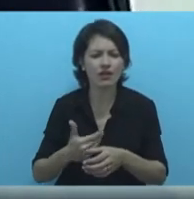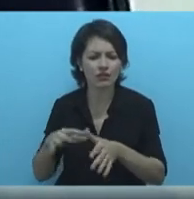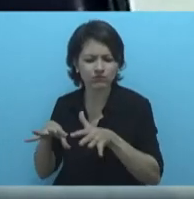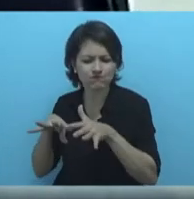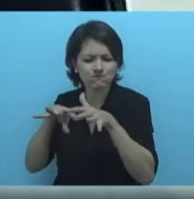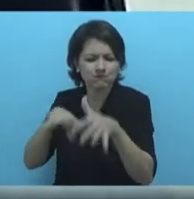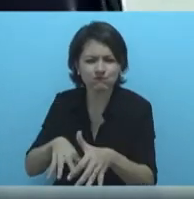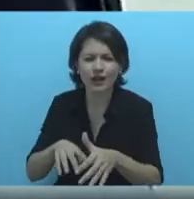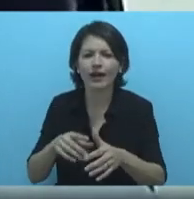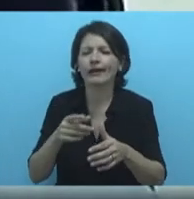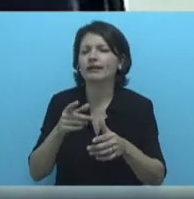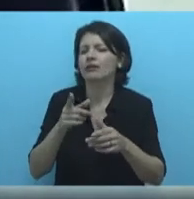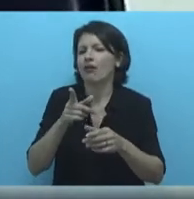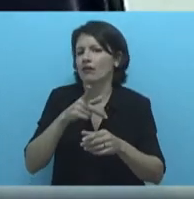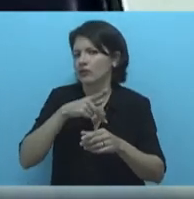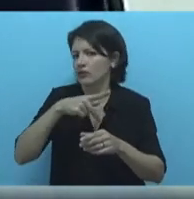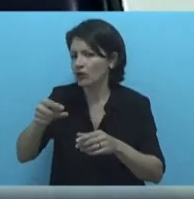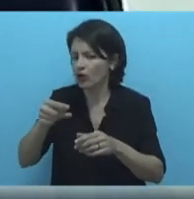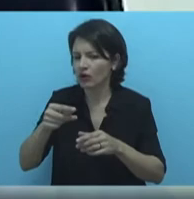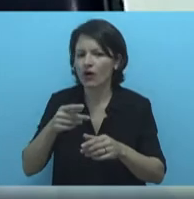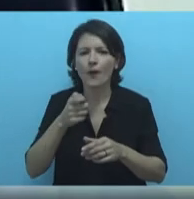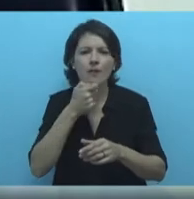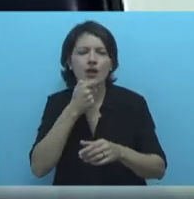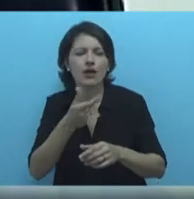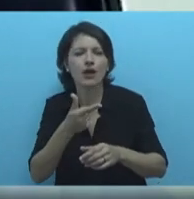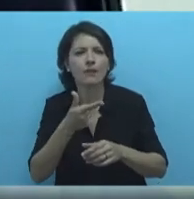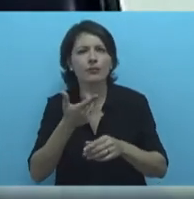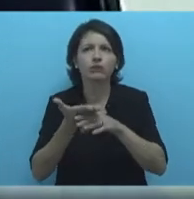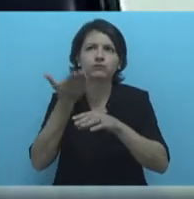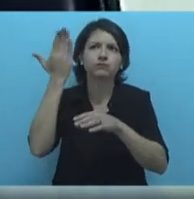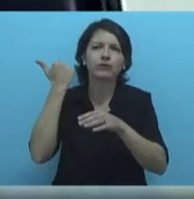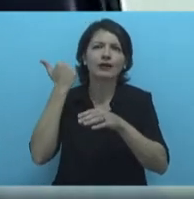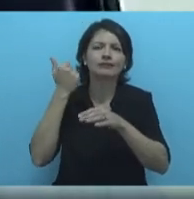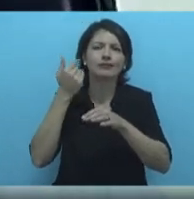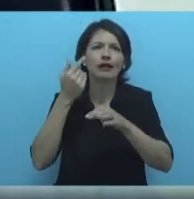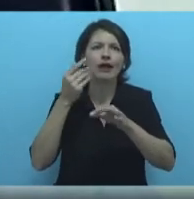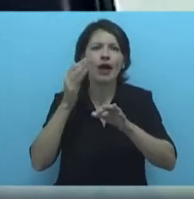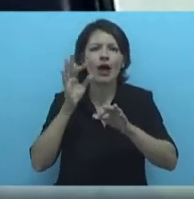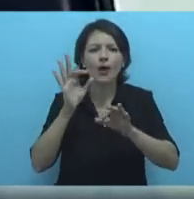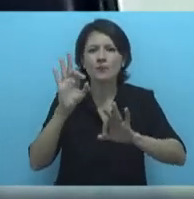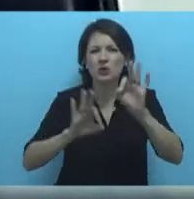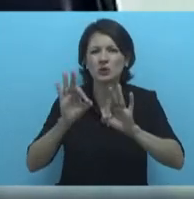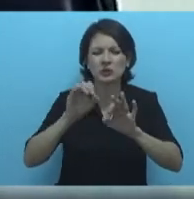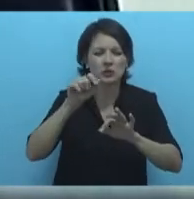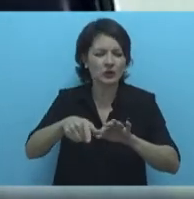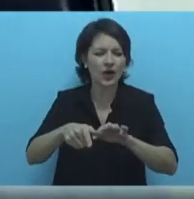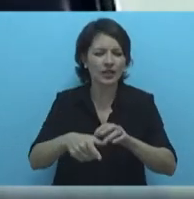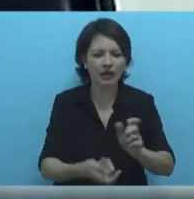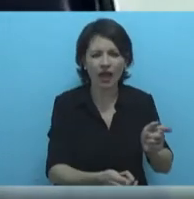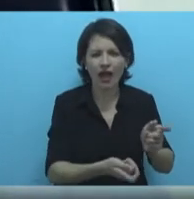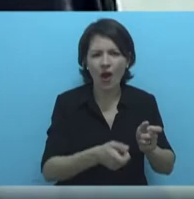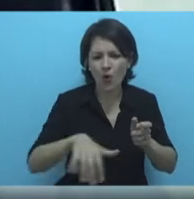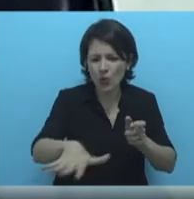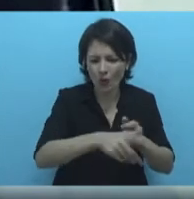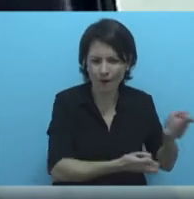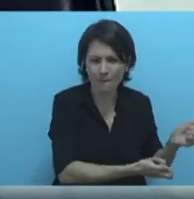espacio tenemos recordamos en su momento proyectos de generar una cancha de golf hacer guarderías